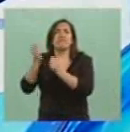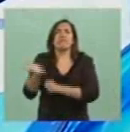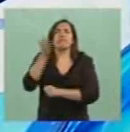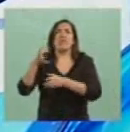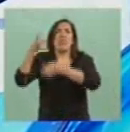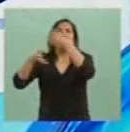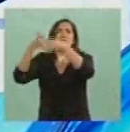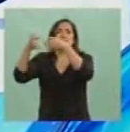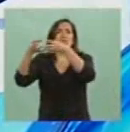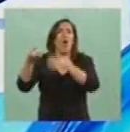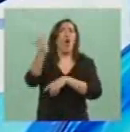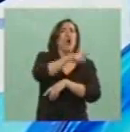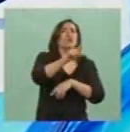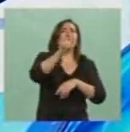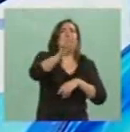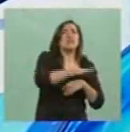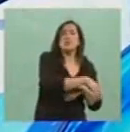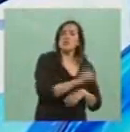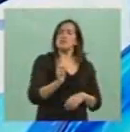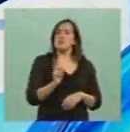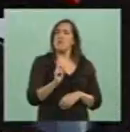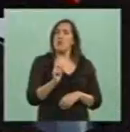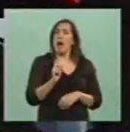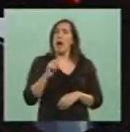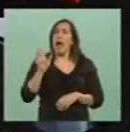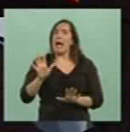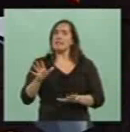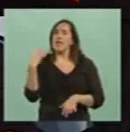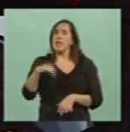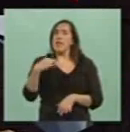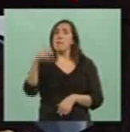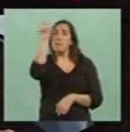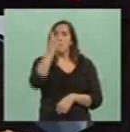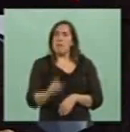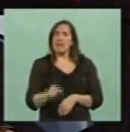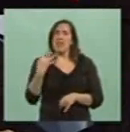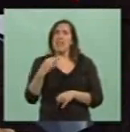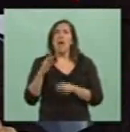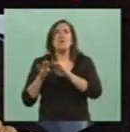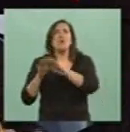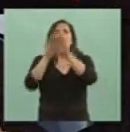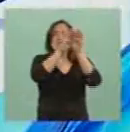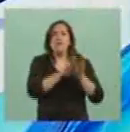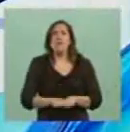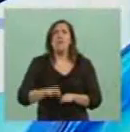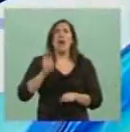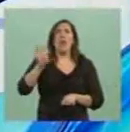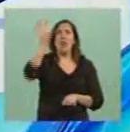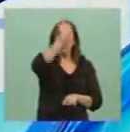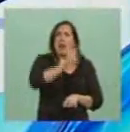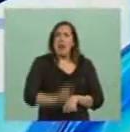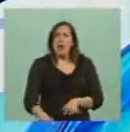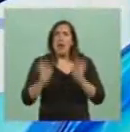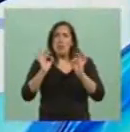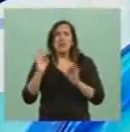desarrollada y diferenciada del resto, porque hace a los grandes países tener un desarrollo absolutamente armónico que